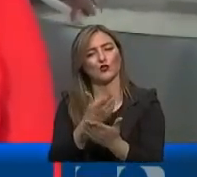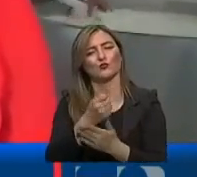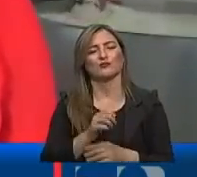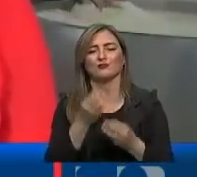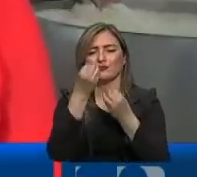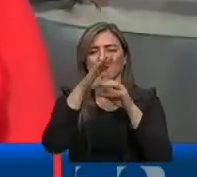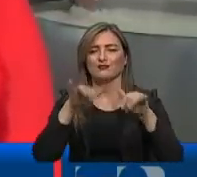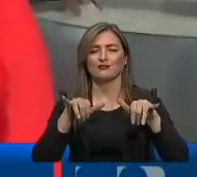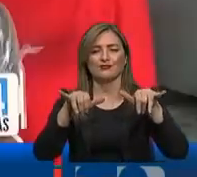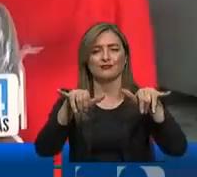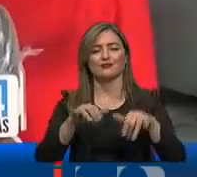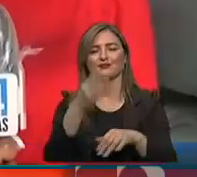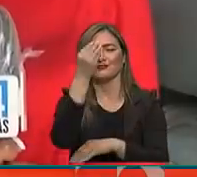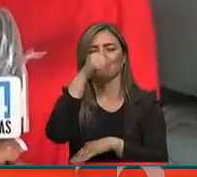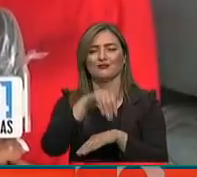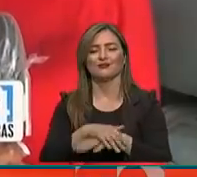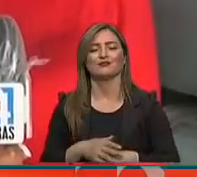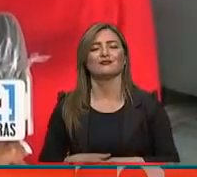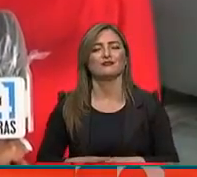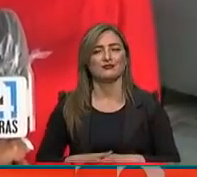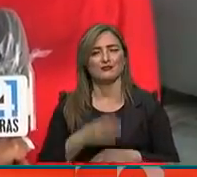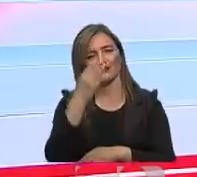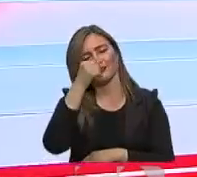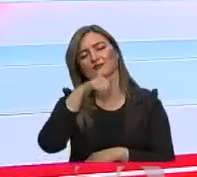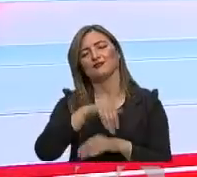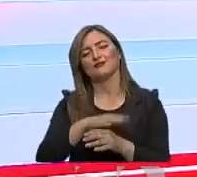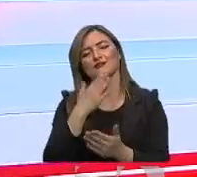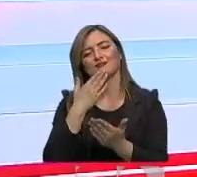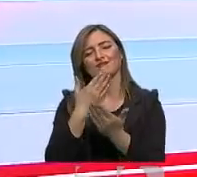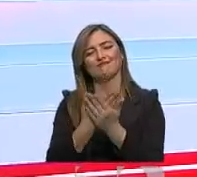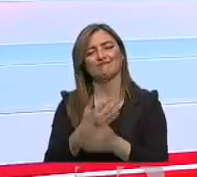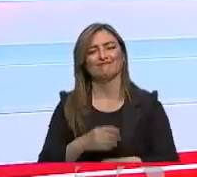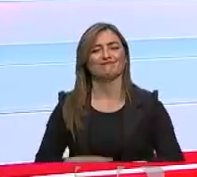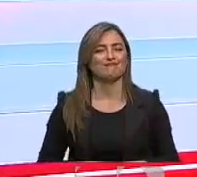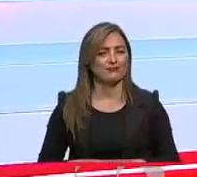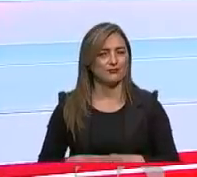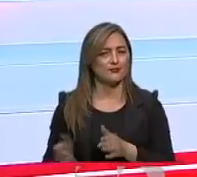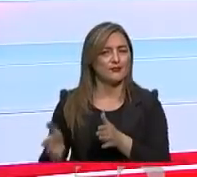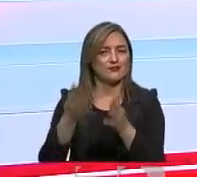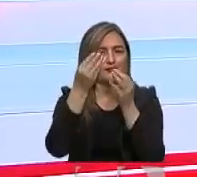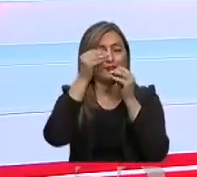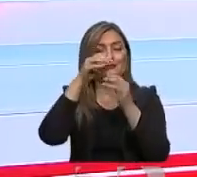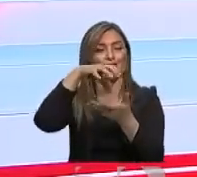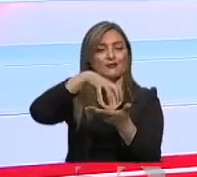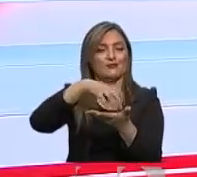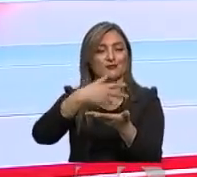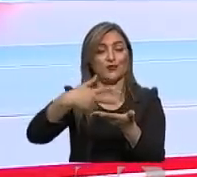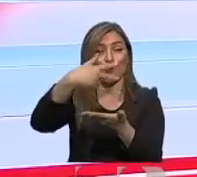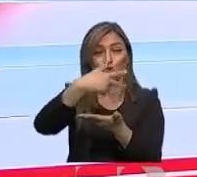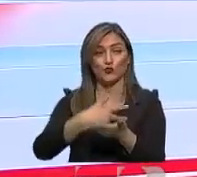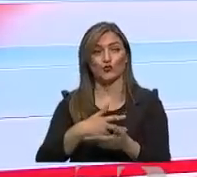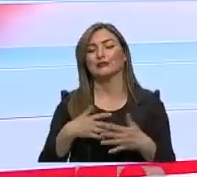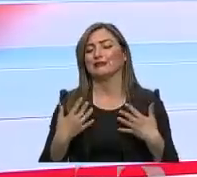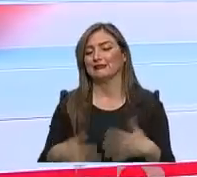informe retornamos. Buenas tardes. Buenas tardes también para ti, muchas gracias. Ahora les contamos que la provincia de Carchi se apresta a celebrar